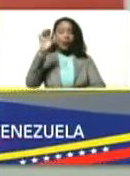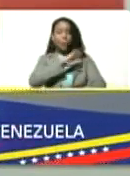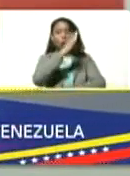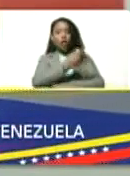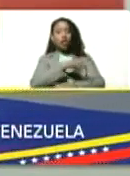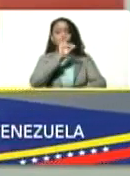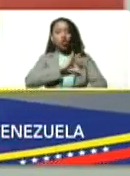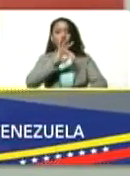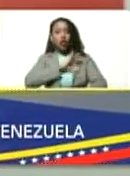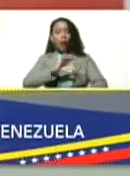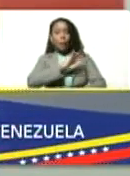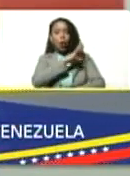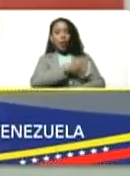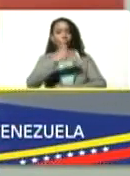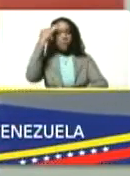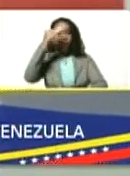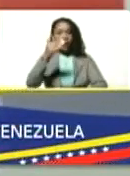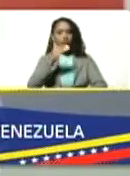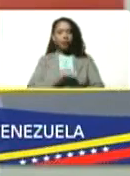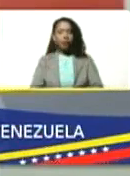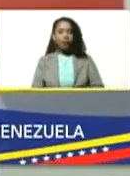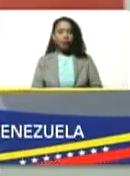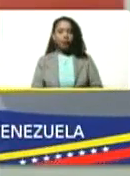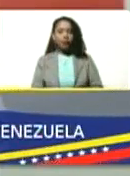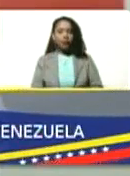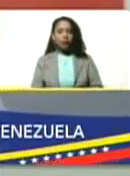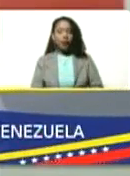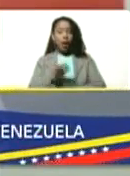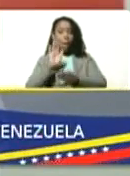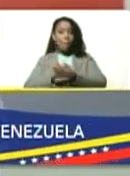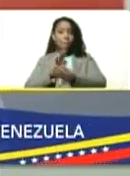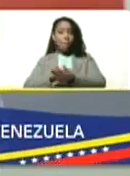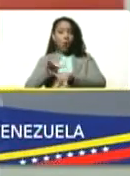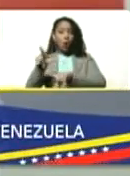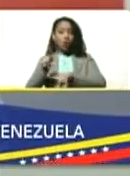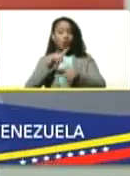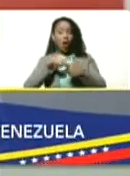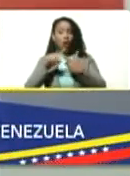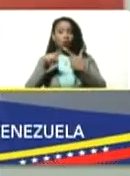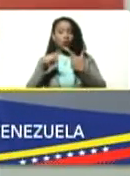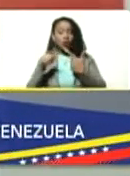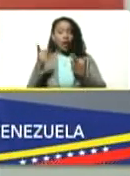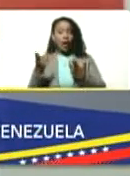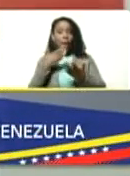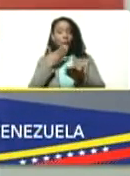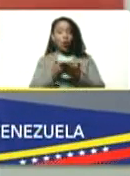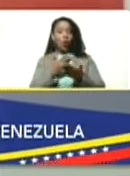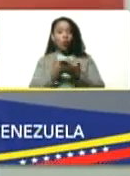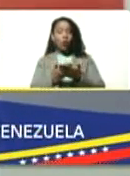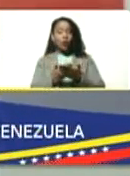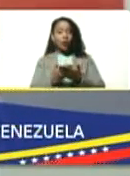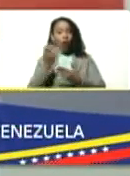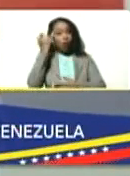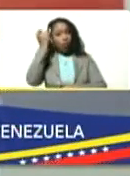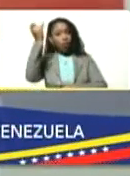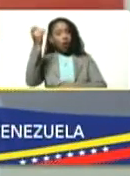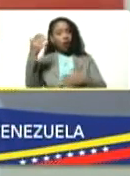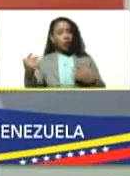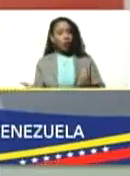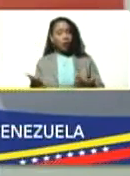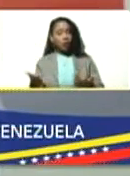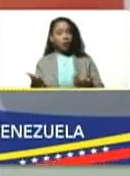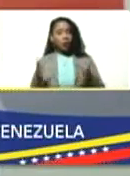social, el poder militar. Y por eso entonces surgió la propuesta, surgió la idea y